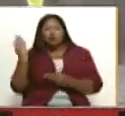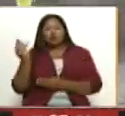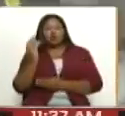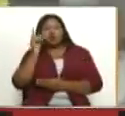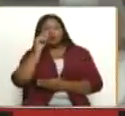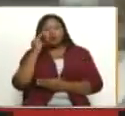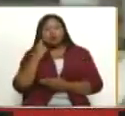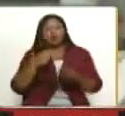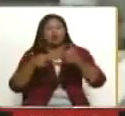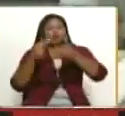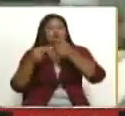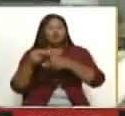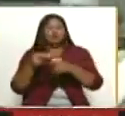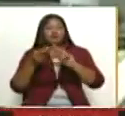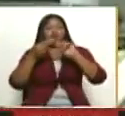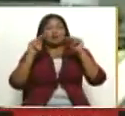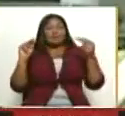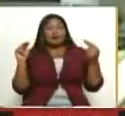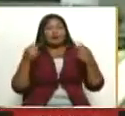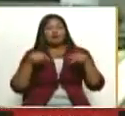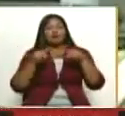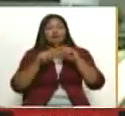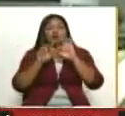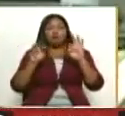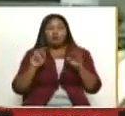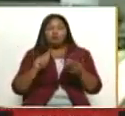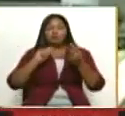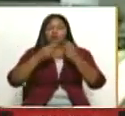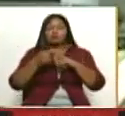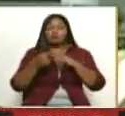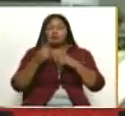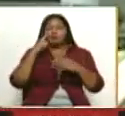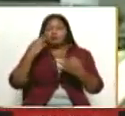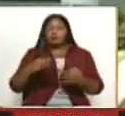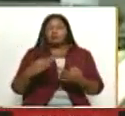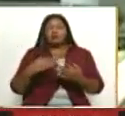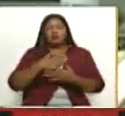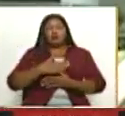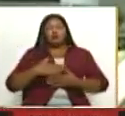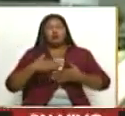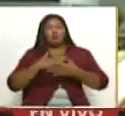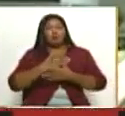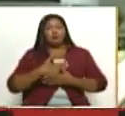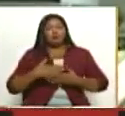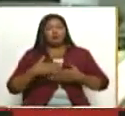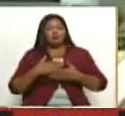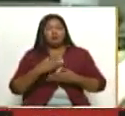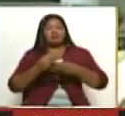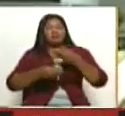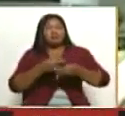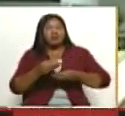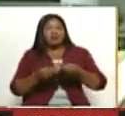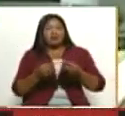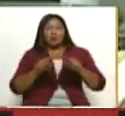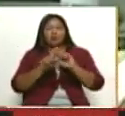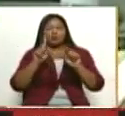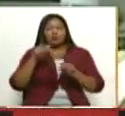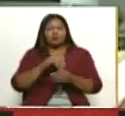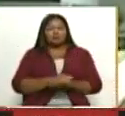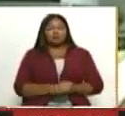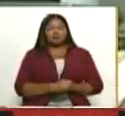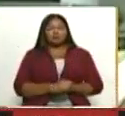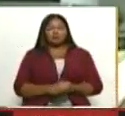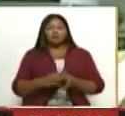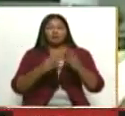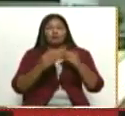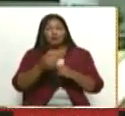colombianas a la construcción de una paz con transformaciones reales y satisfactorias formuladas y ejecutadas por todos